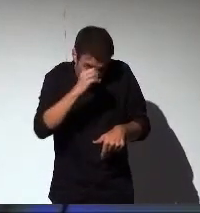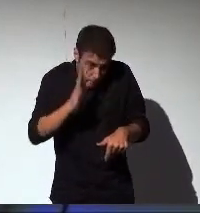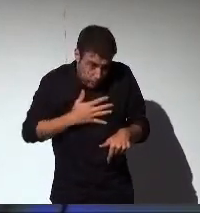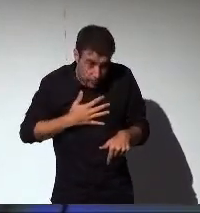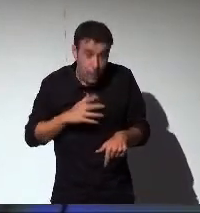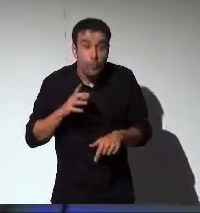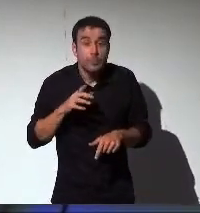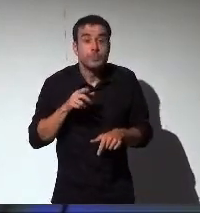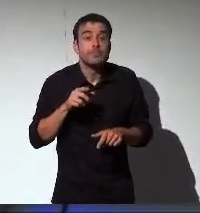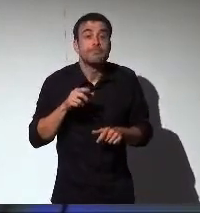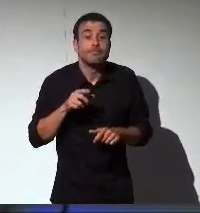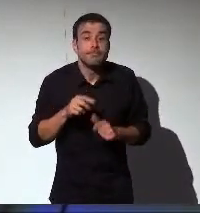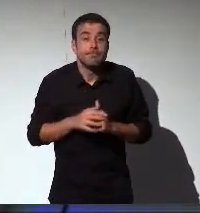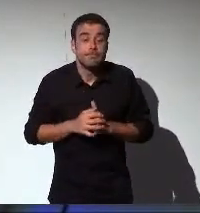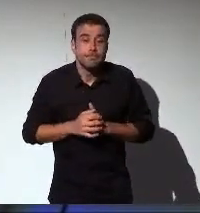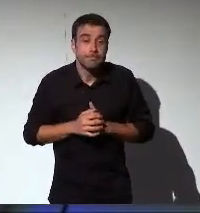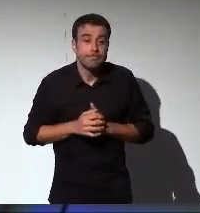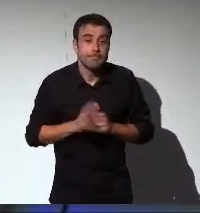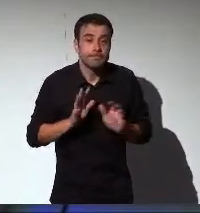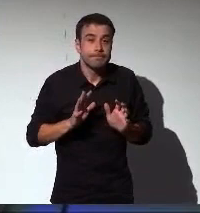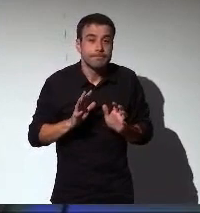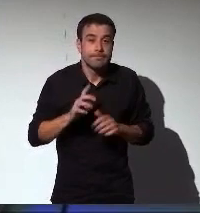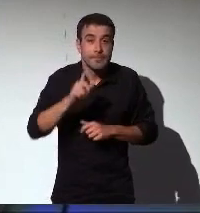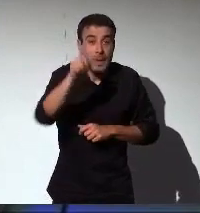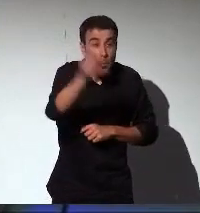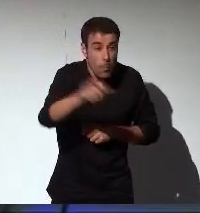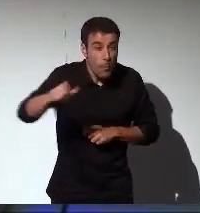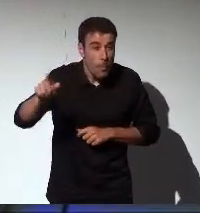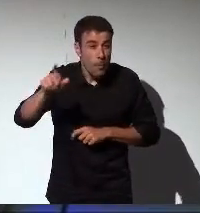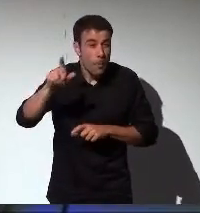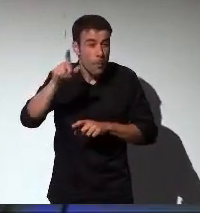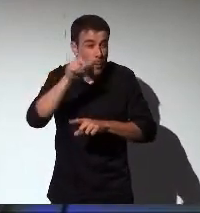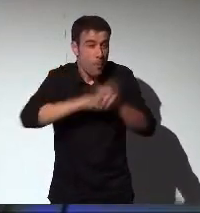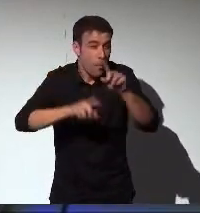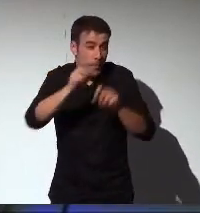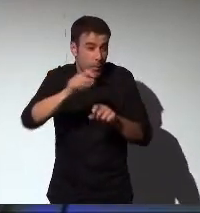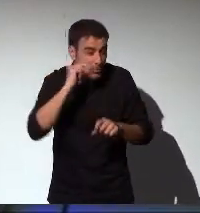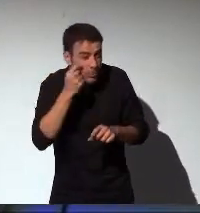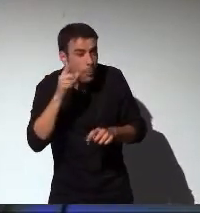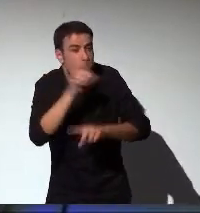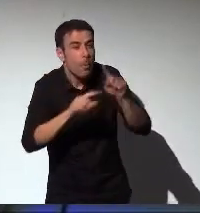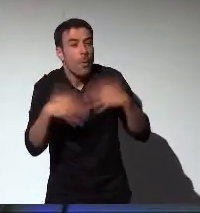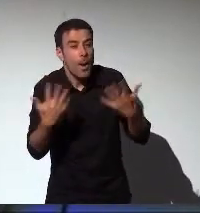uno de los problemas que la población detecta es que hay poca acción.